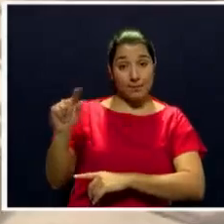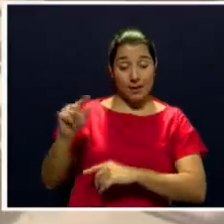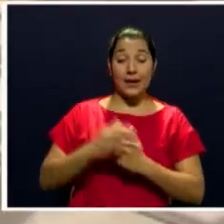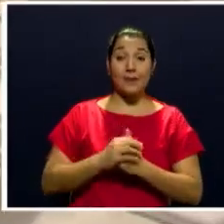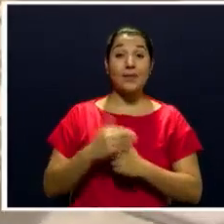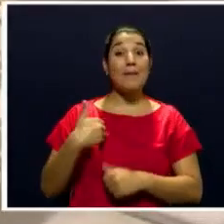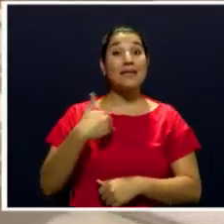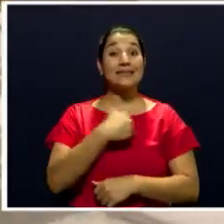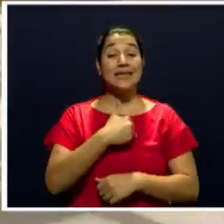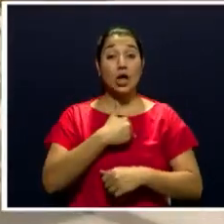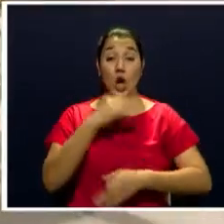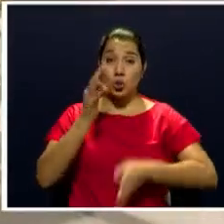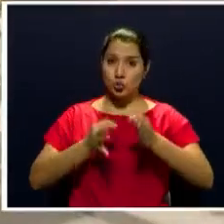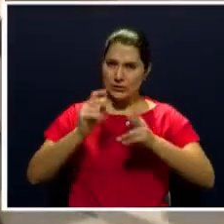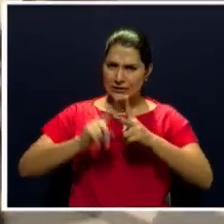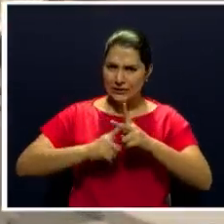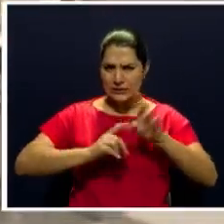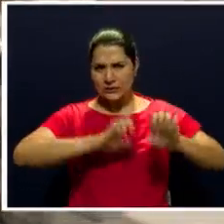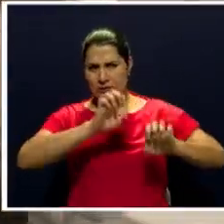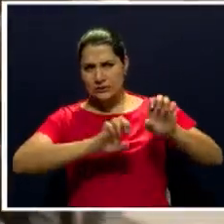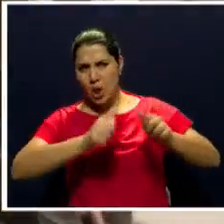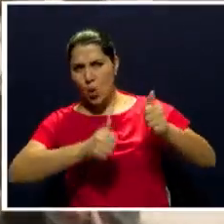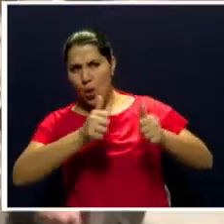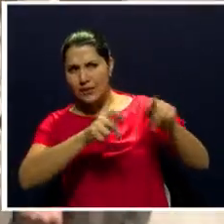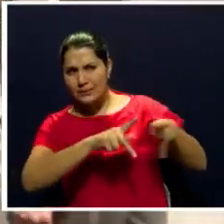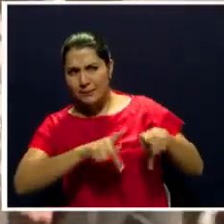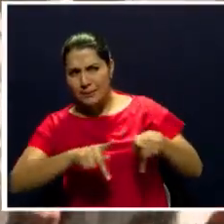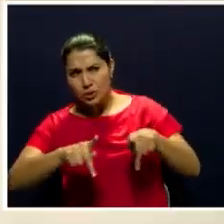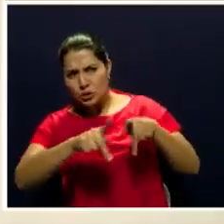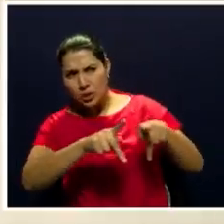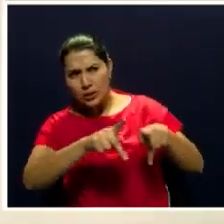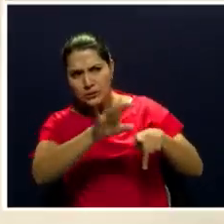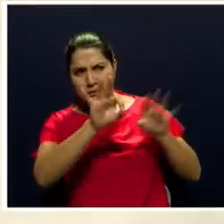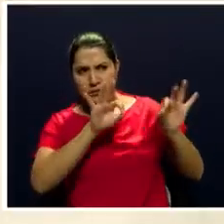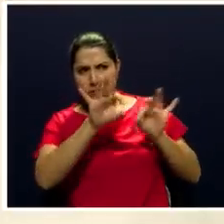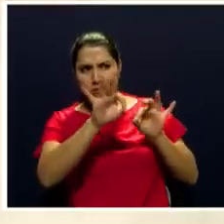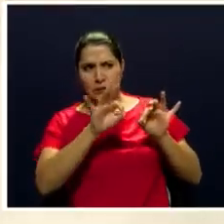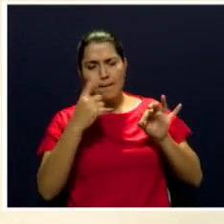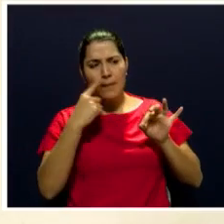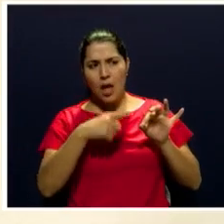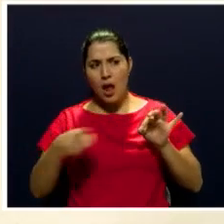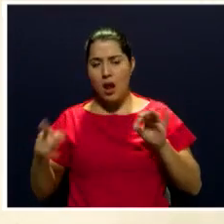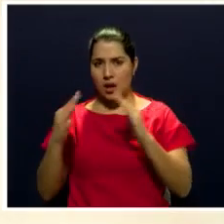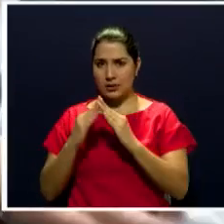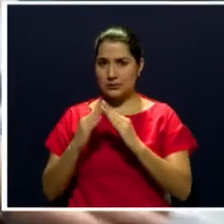Justicia iniciará las valoraciones de los privados de libertad en todos los centros penitenciarios. Las personas que